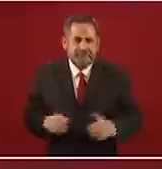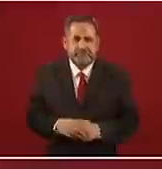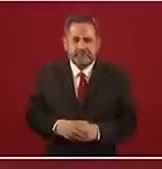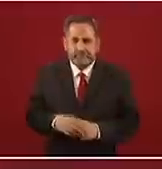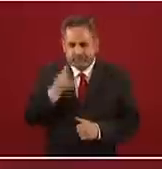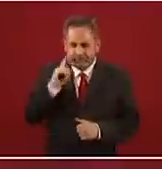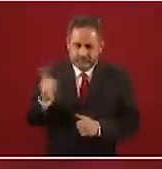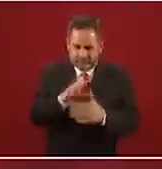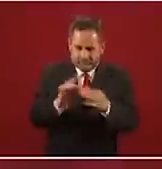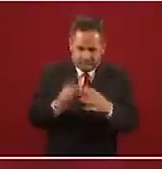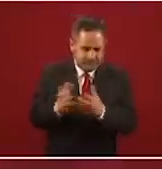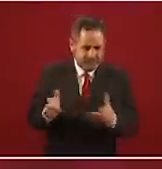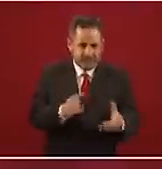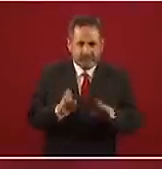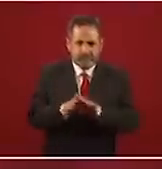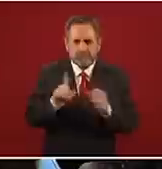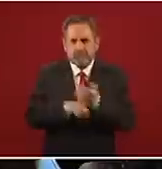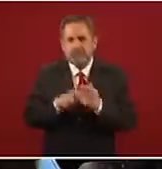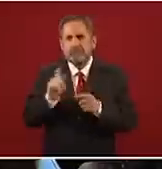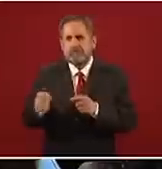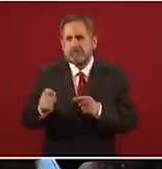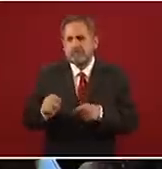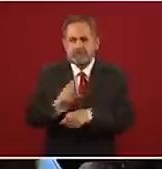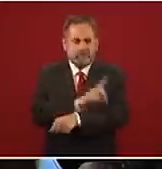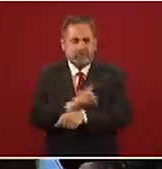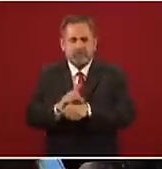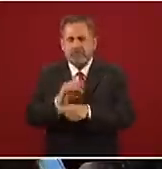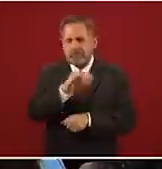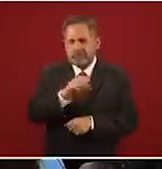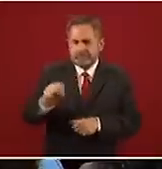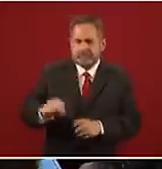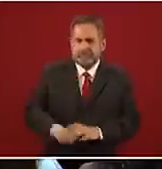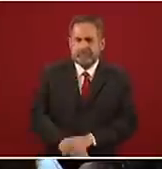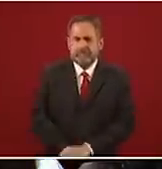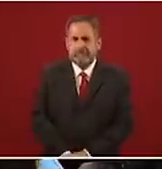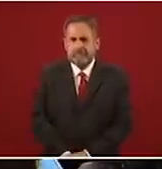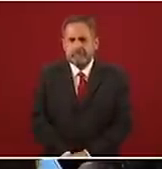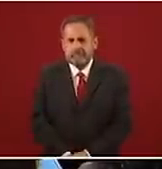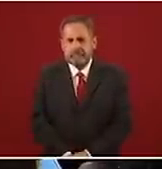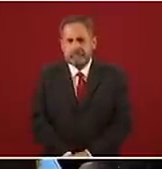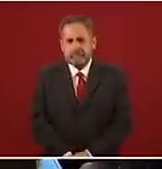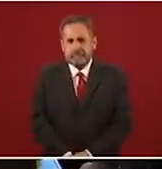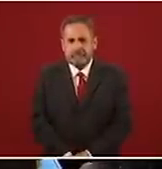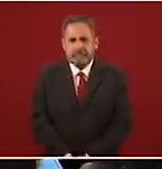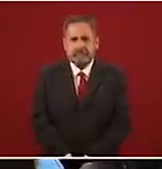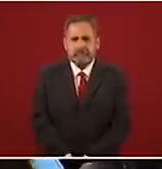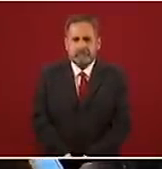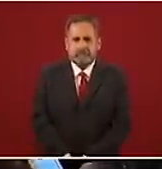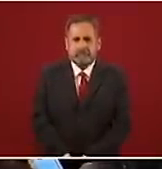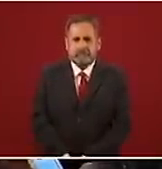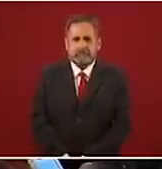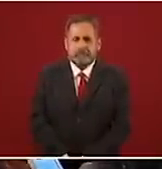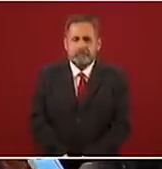Bueno, a ver, ¿cómo está ahora lo de los delegados del Seguro? Esta es la lista.